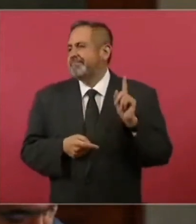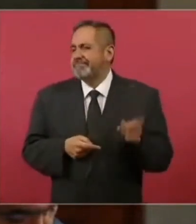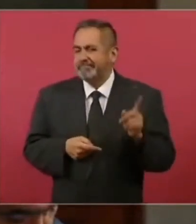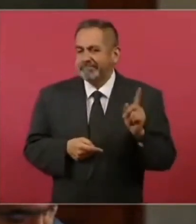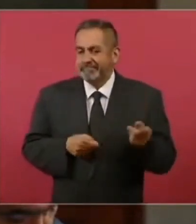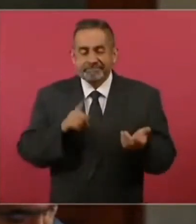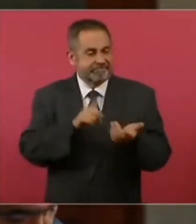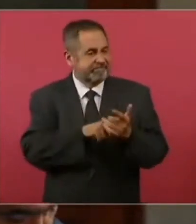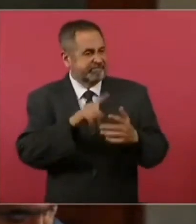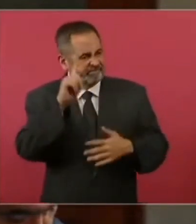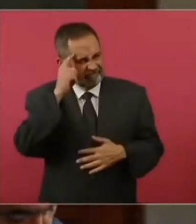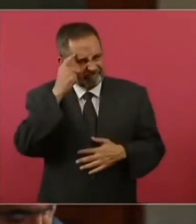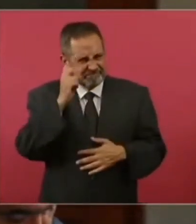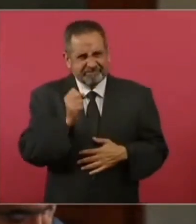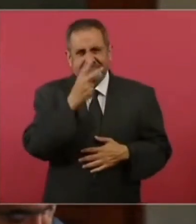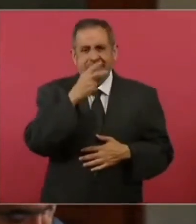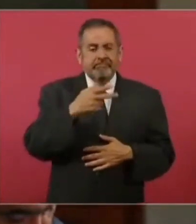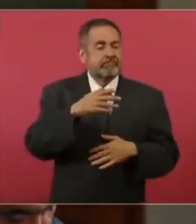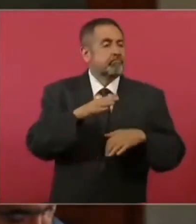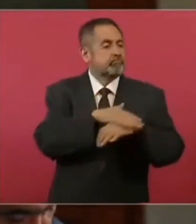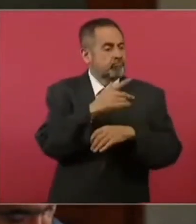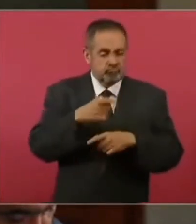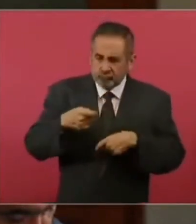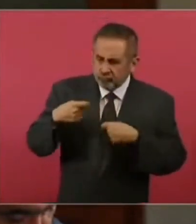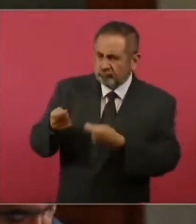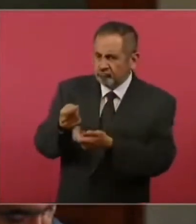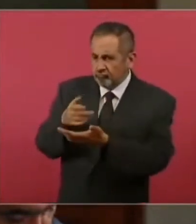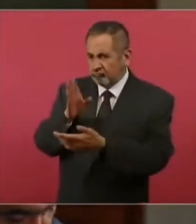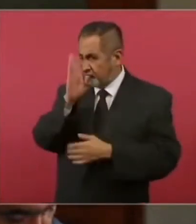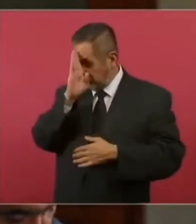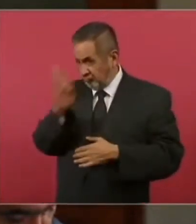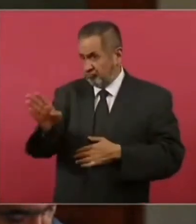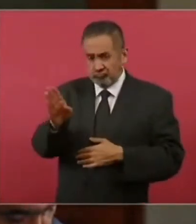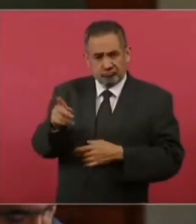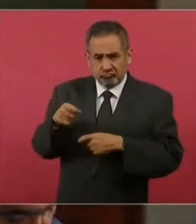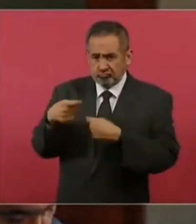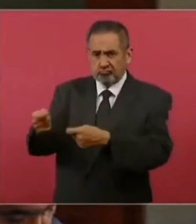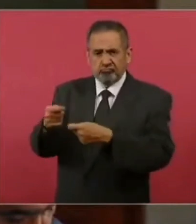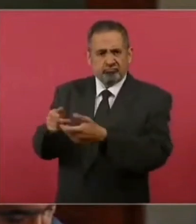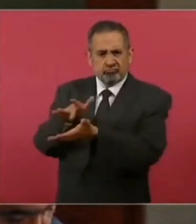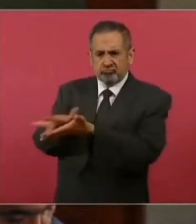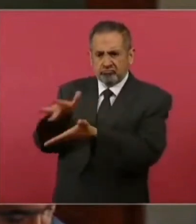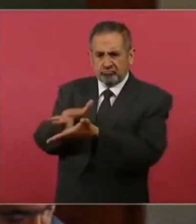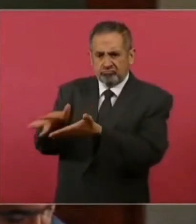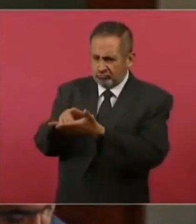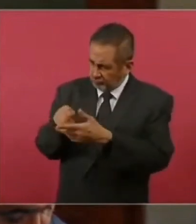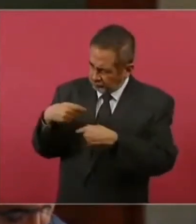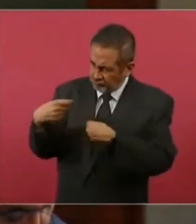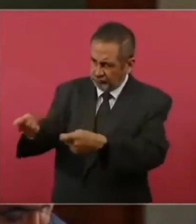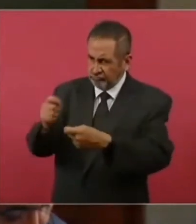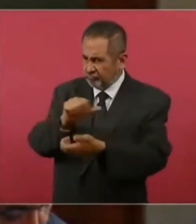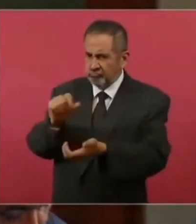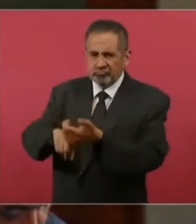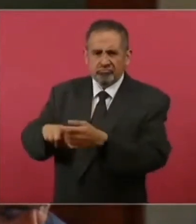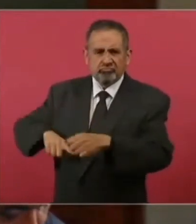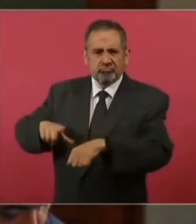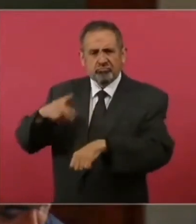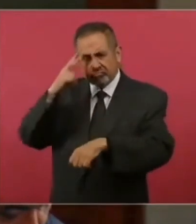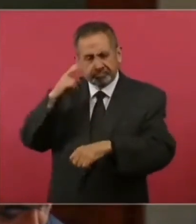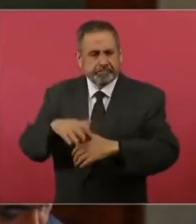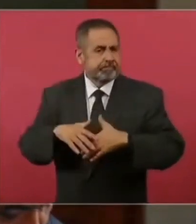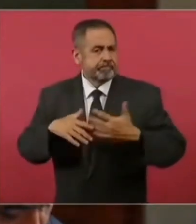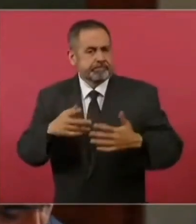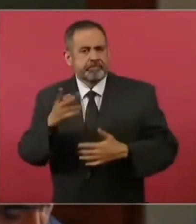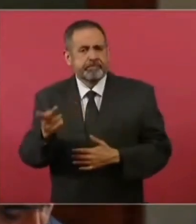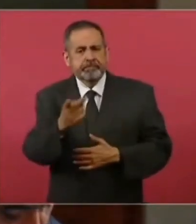que están enojados, pues en este caso, por la entrega de manera directa de los apoyos por parte del gobierno de México. Y pues la